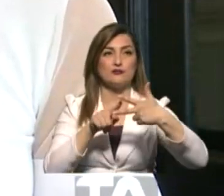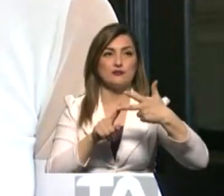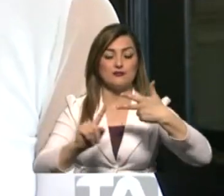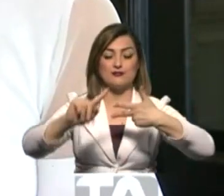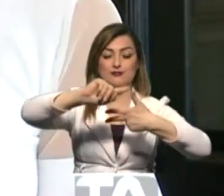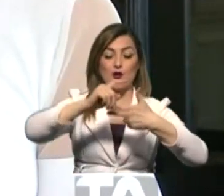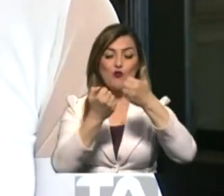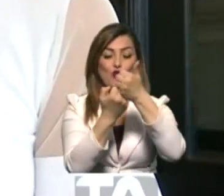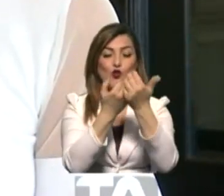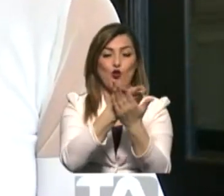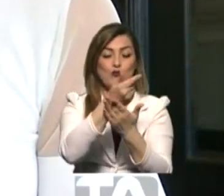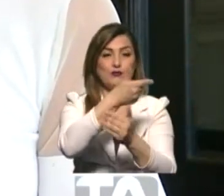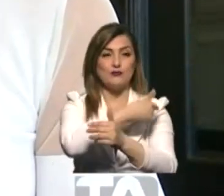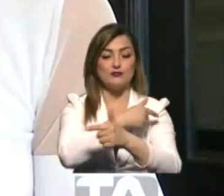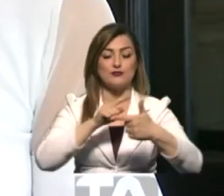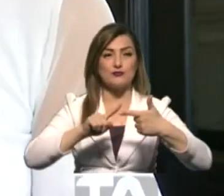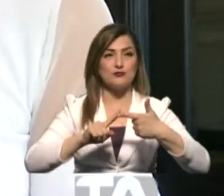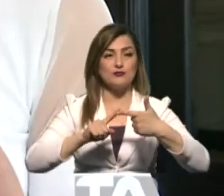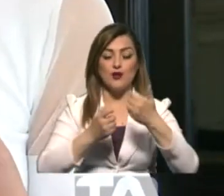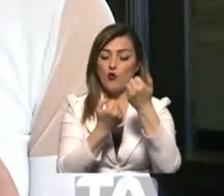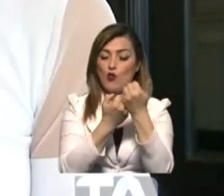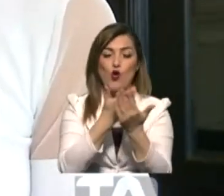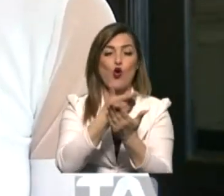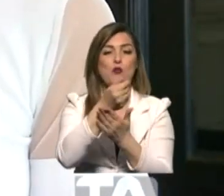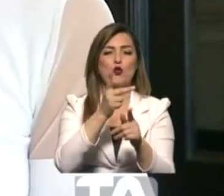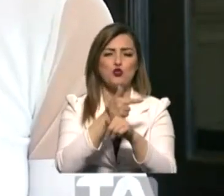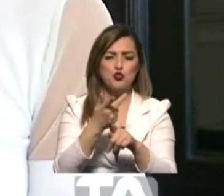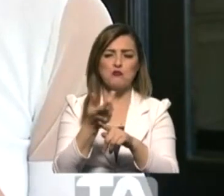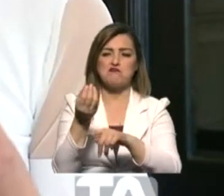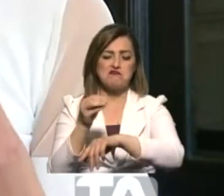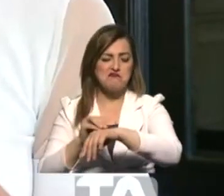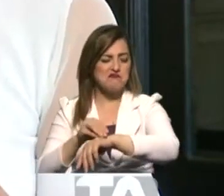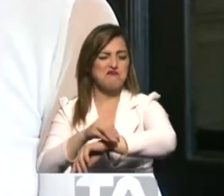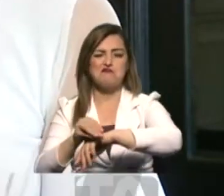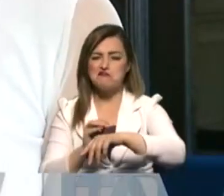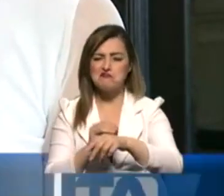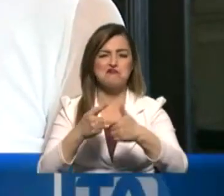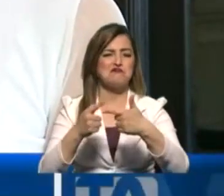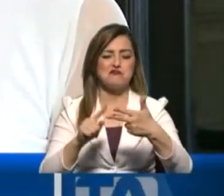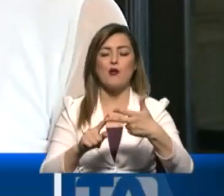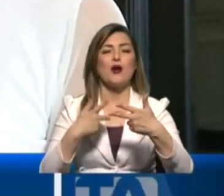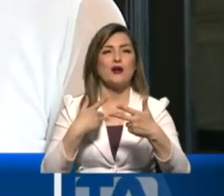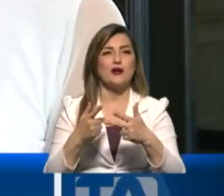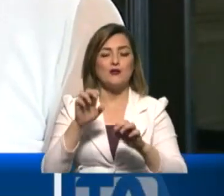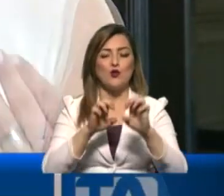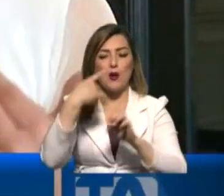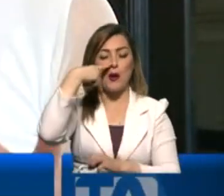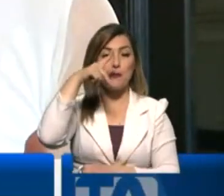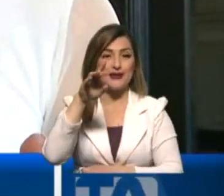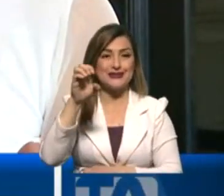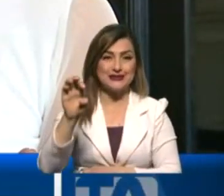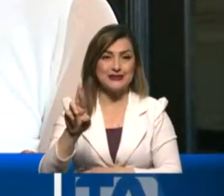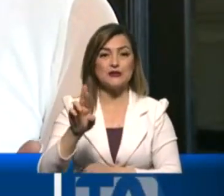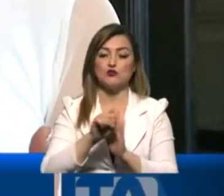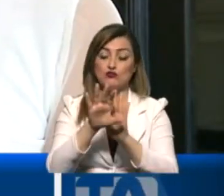objetivo es apoyar para la compra de vacuna, el segundo es para apoyar en la compra de insumos para la vacunación y el tercero para reactivos de detección de COVID. Pueden